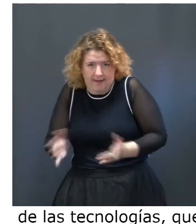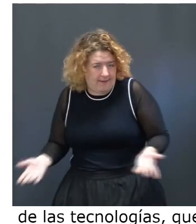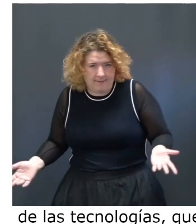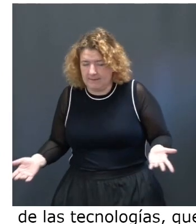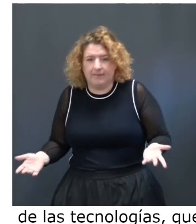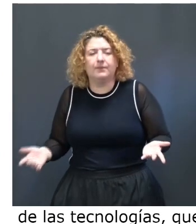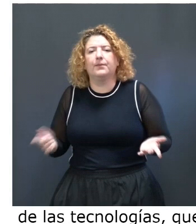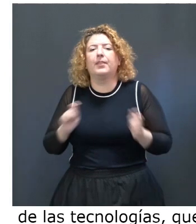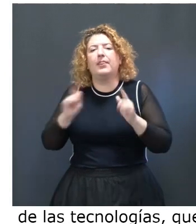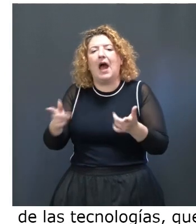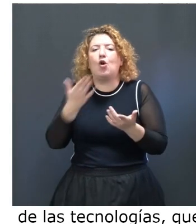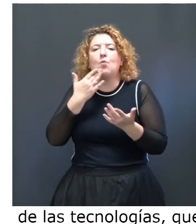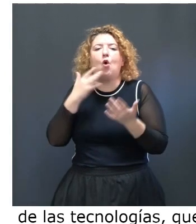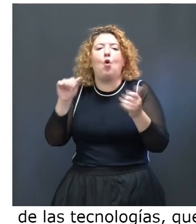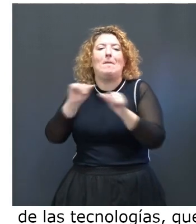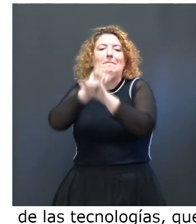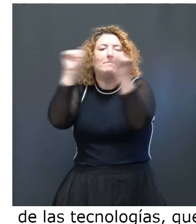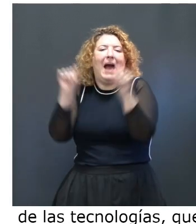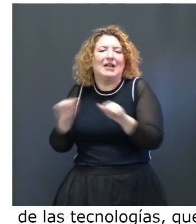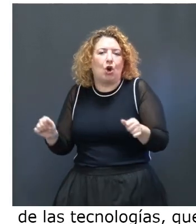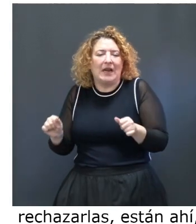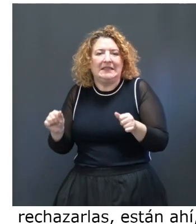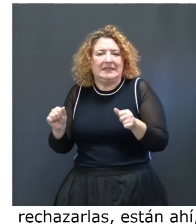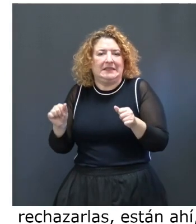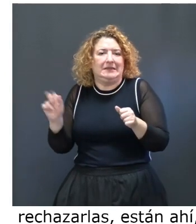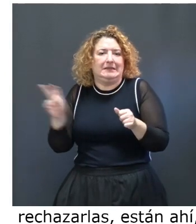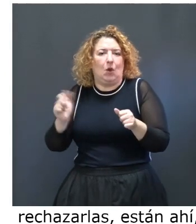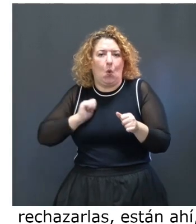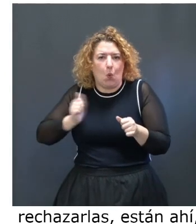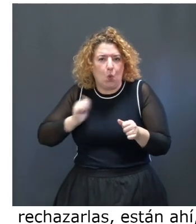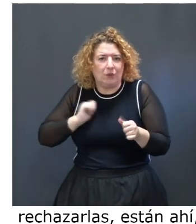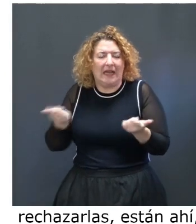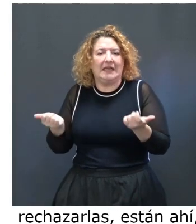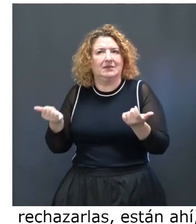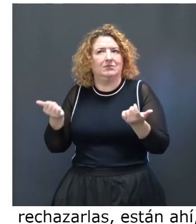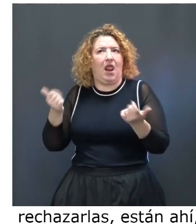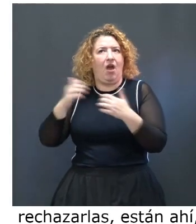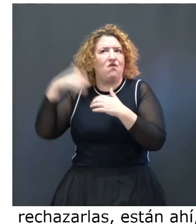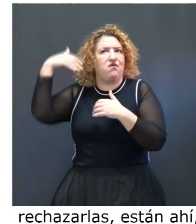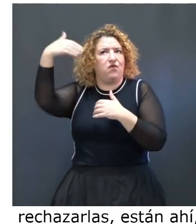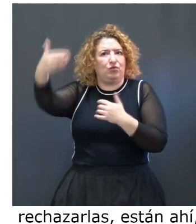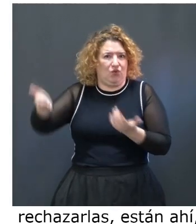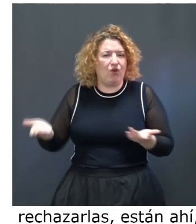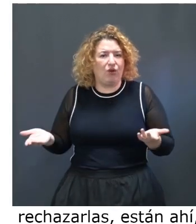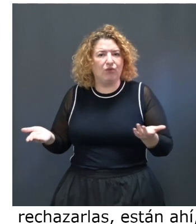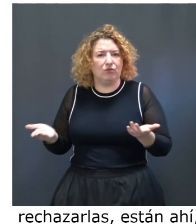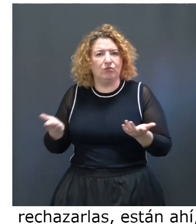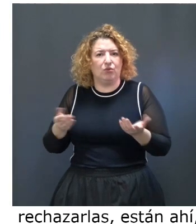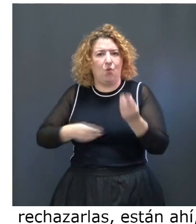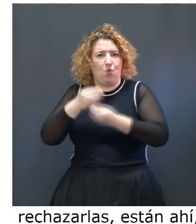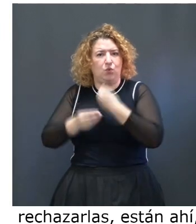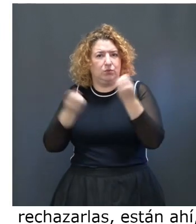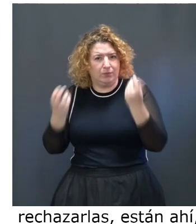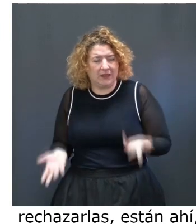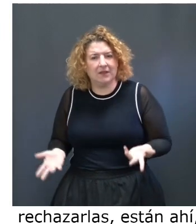es que darle patrones correctos o patrones útiles, funcionales para su futuro de uso.